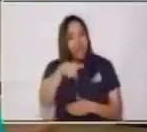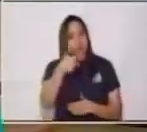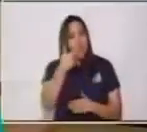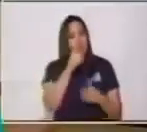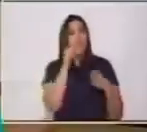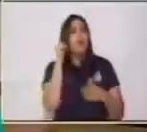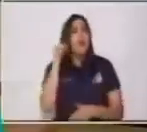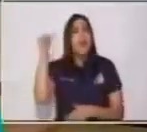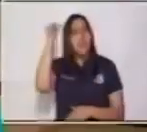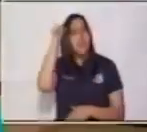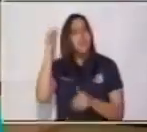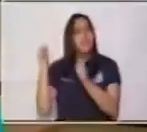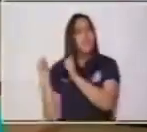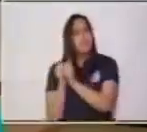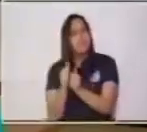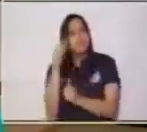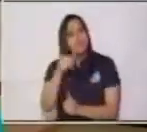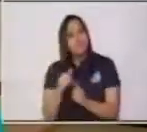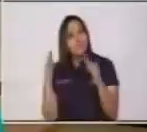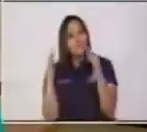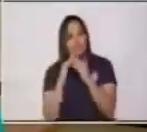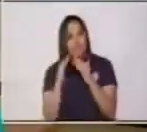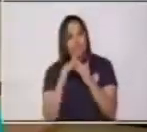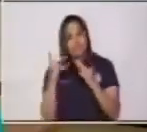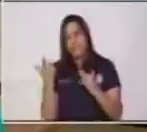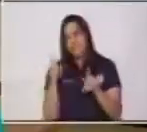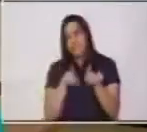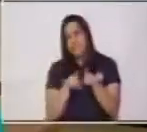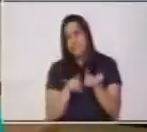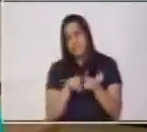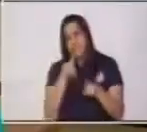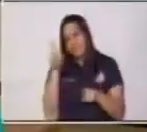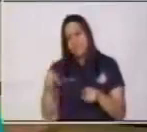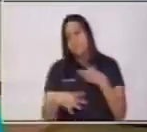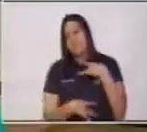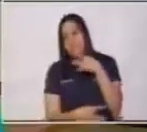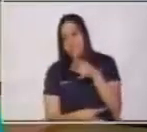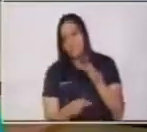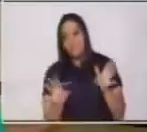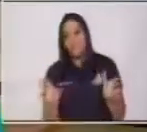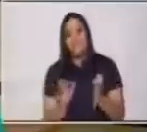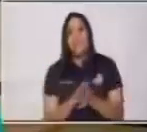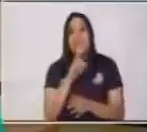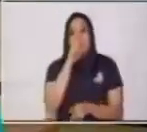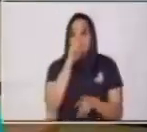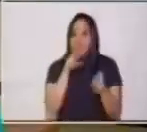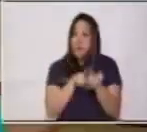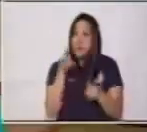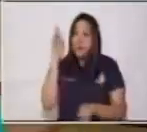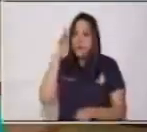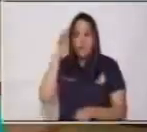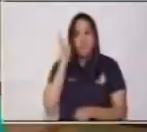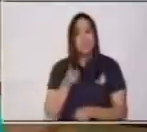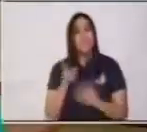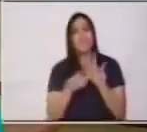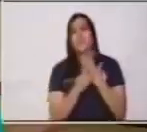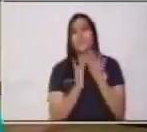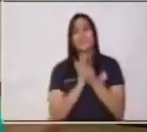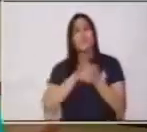algún adulto o alguien más a quien tú creas o tú ves que le interesa. También te recuerdo que laves tus